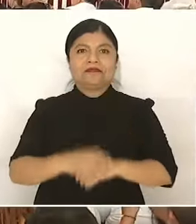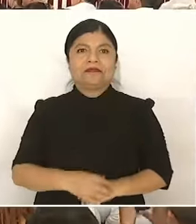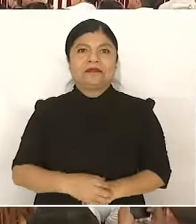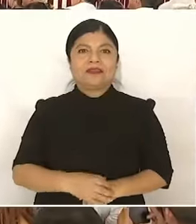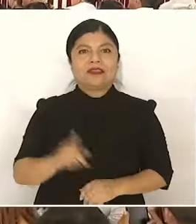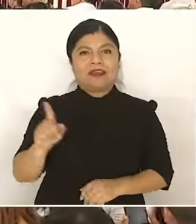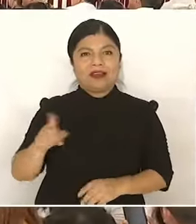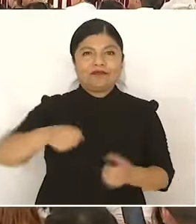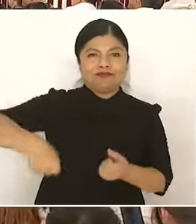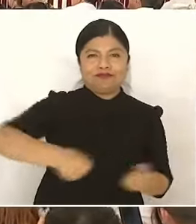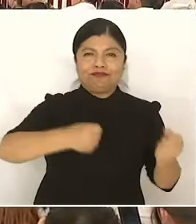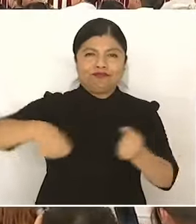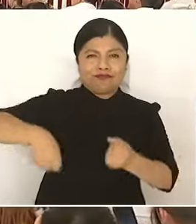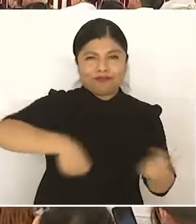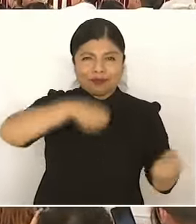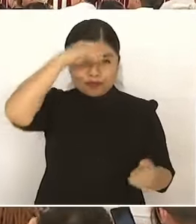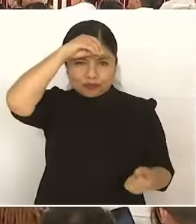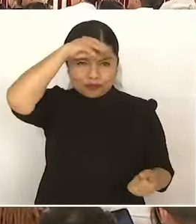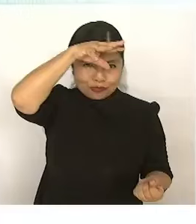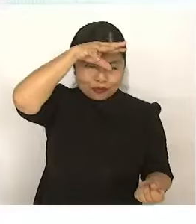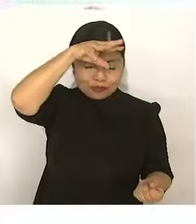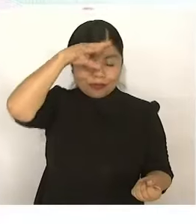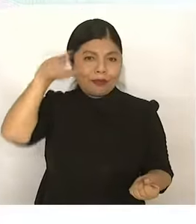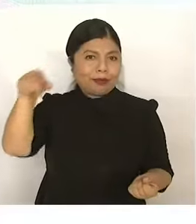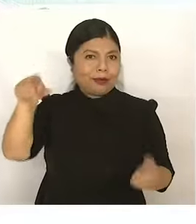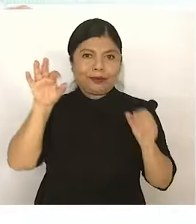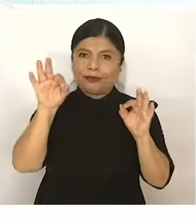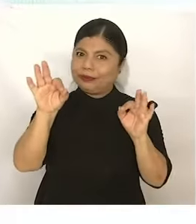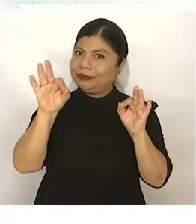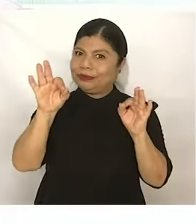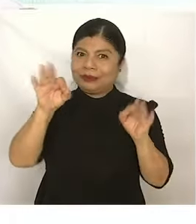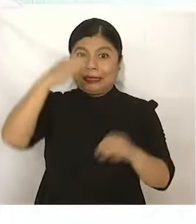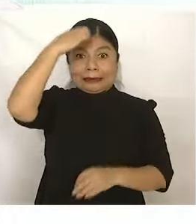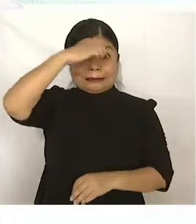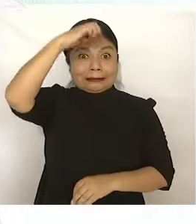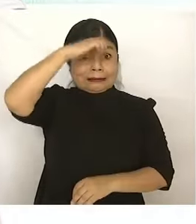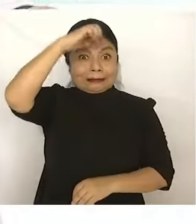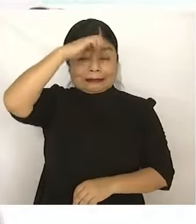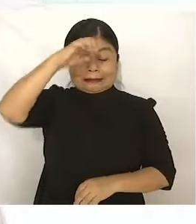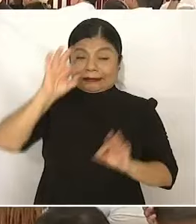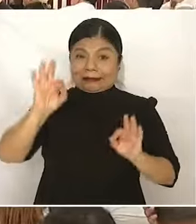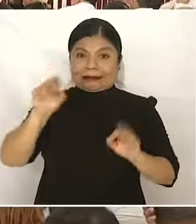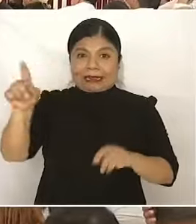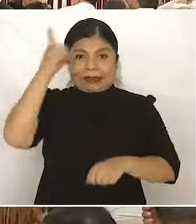antropólogo de primer orden, este señor, el director del INAH.